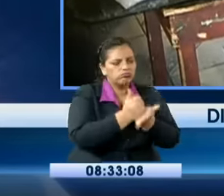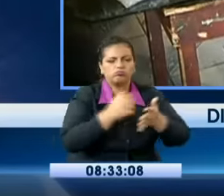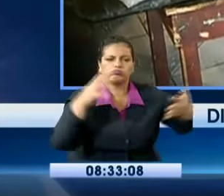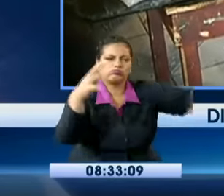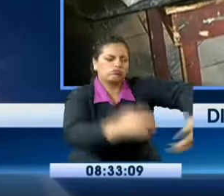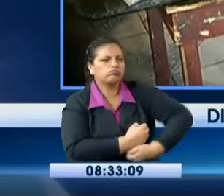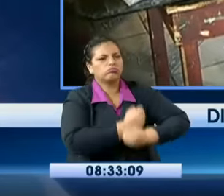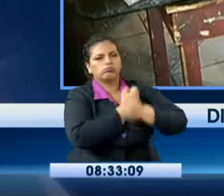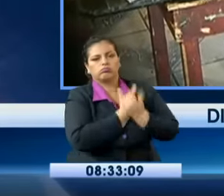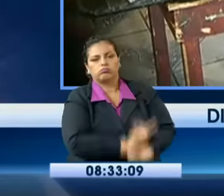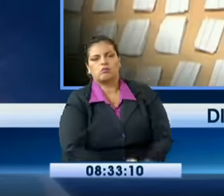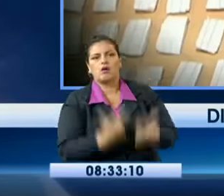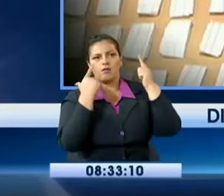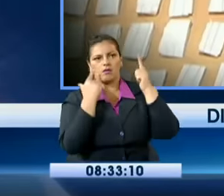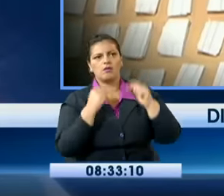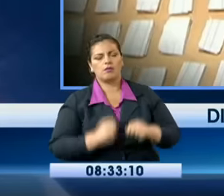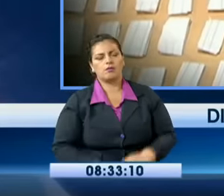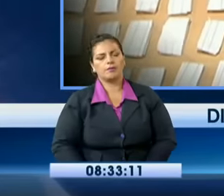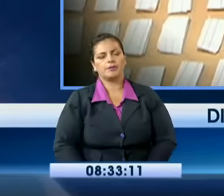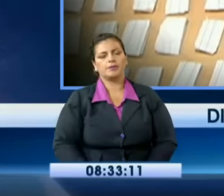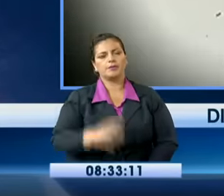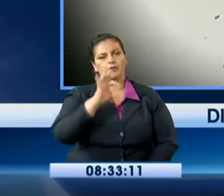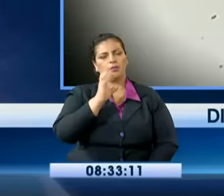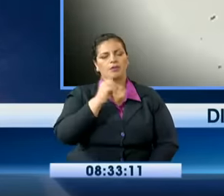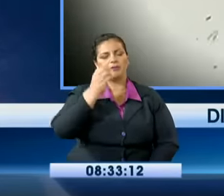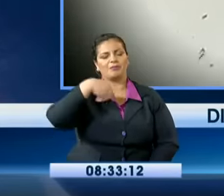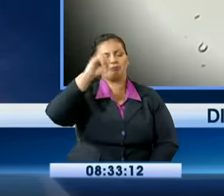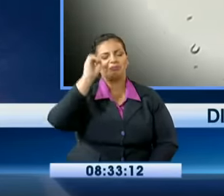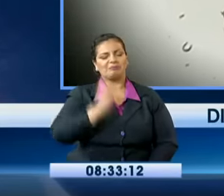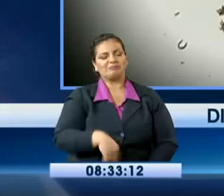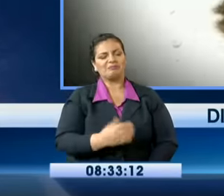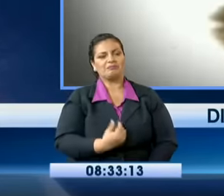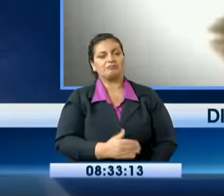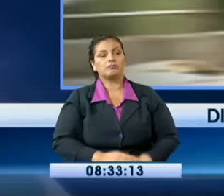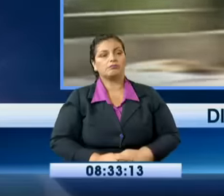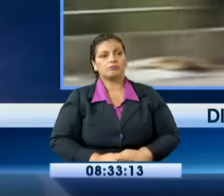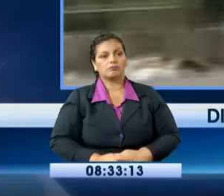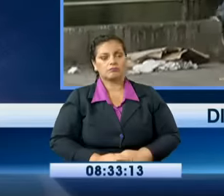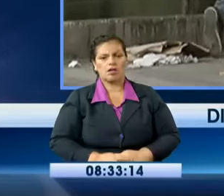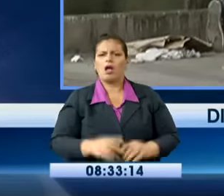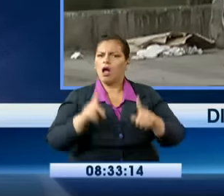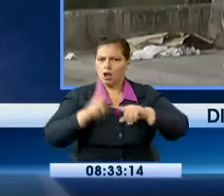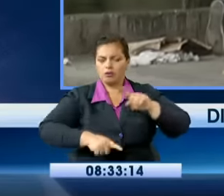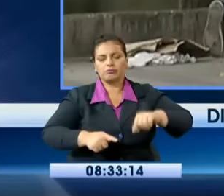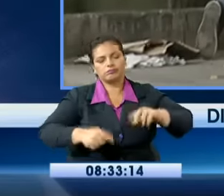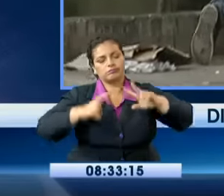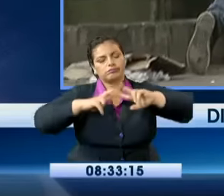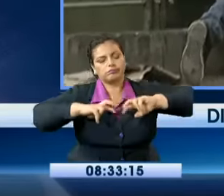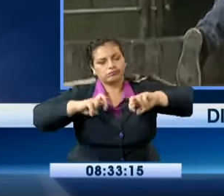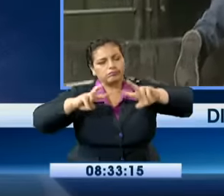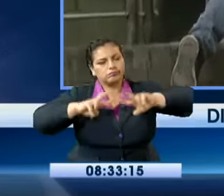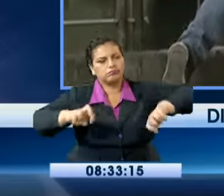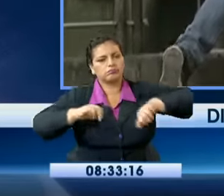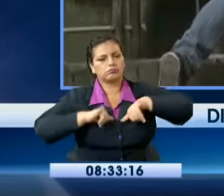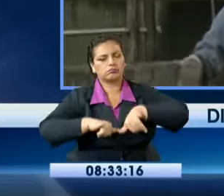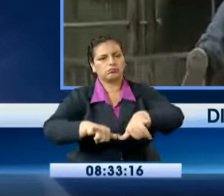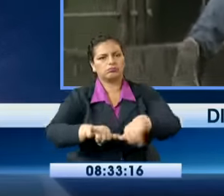se logró cerca de un 90% de efectividad. Y la diferencia de estos casos siguen todavía en investigación. Coronel, ¿la